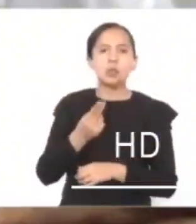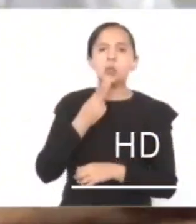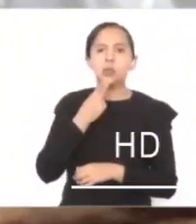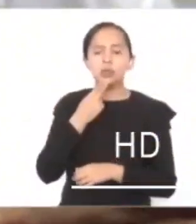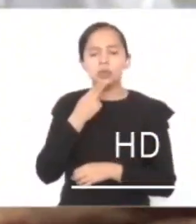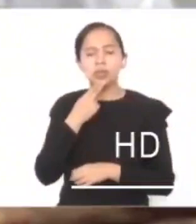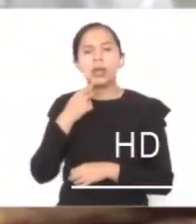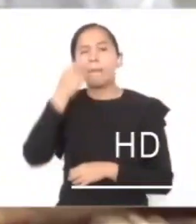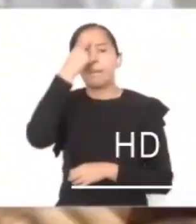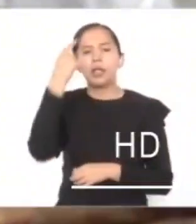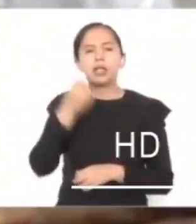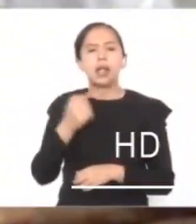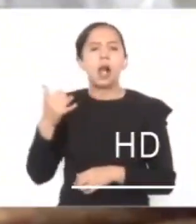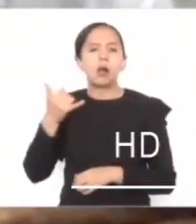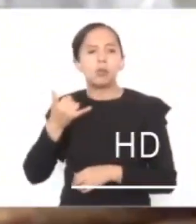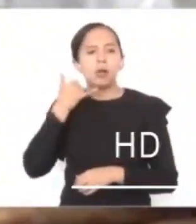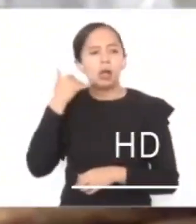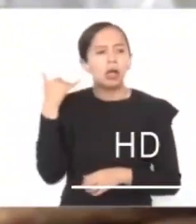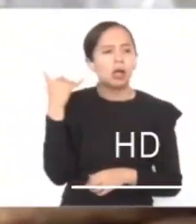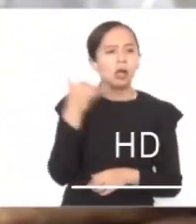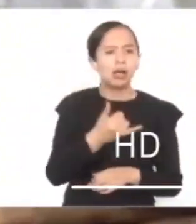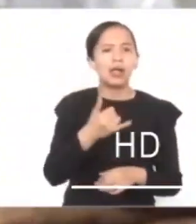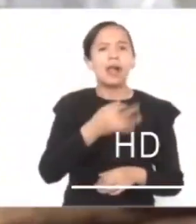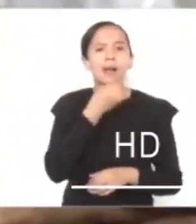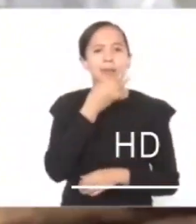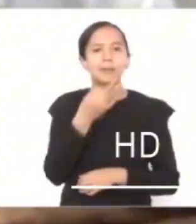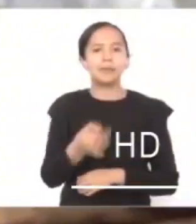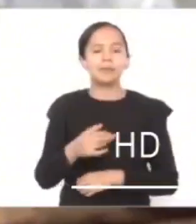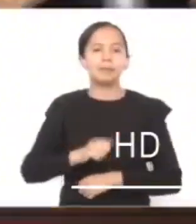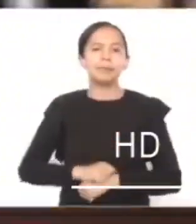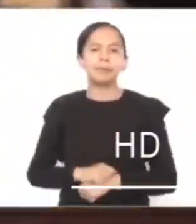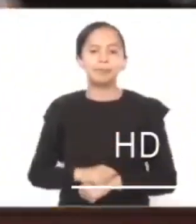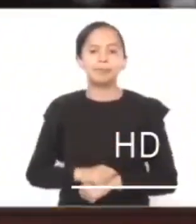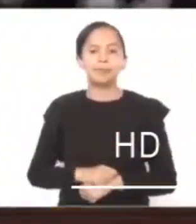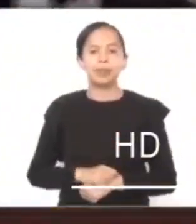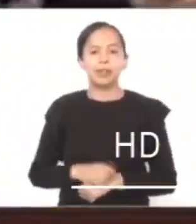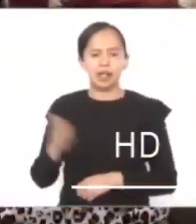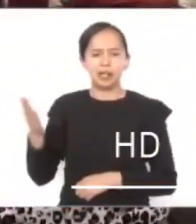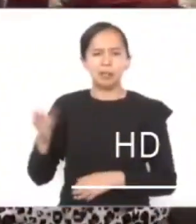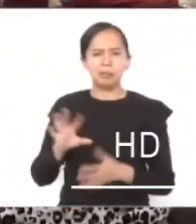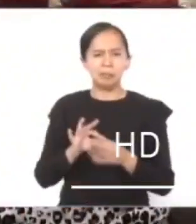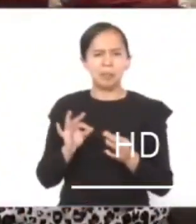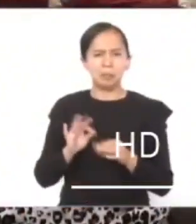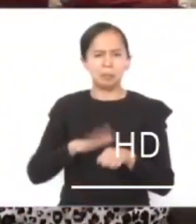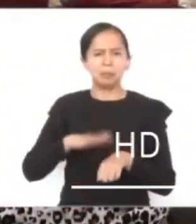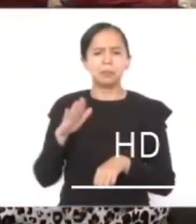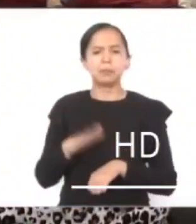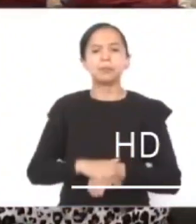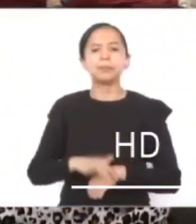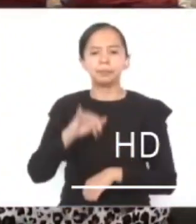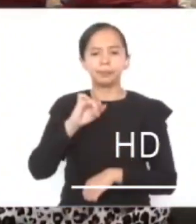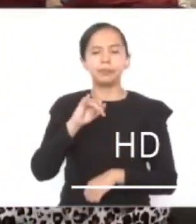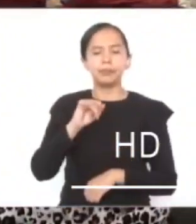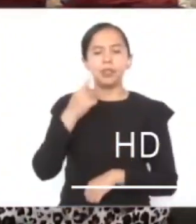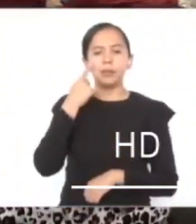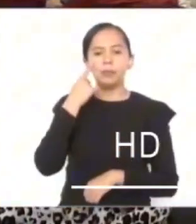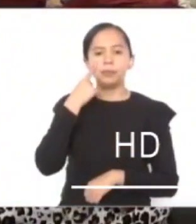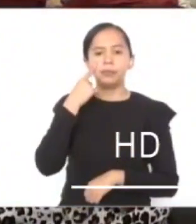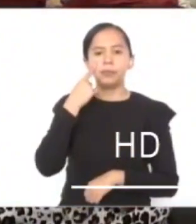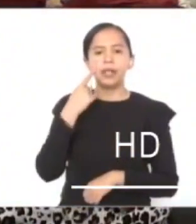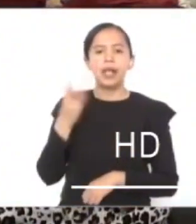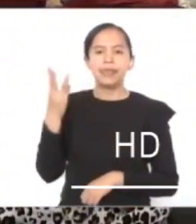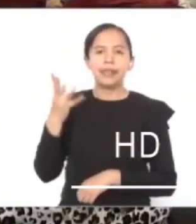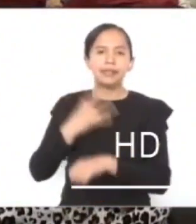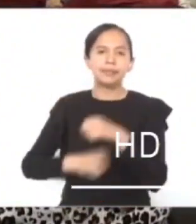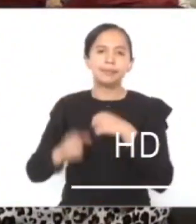la secretaria de Gestión Integral de Riesgo? Okay. Sí, desde hace más de